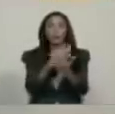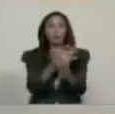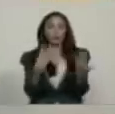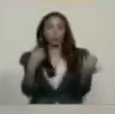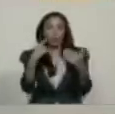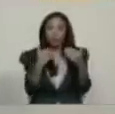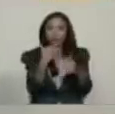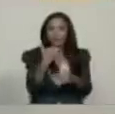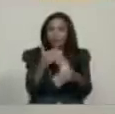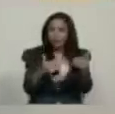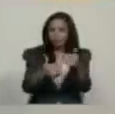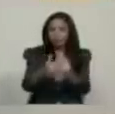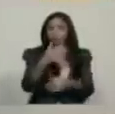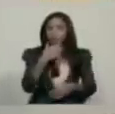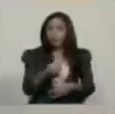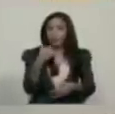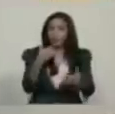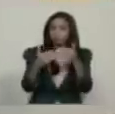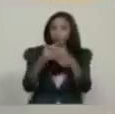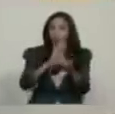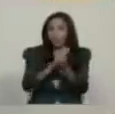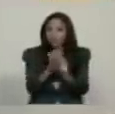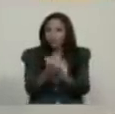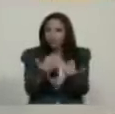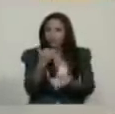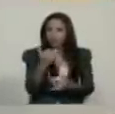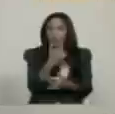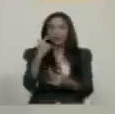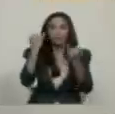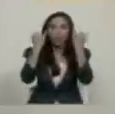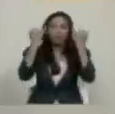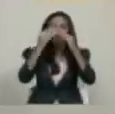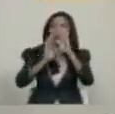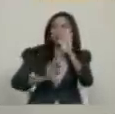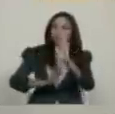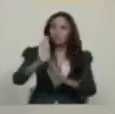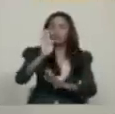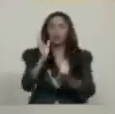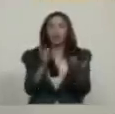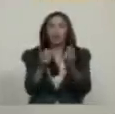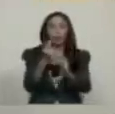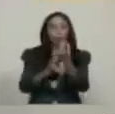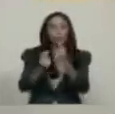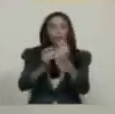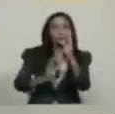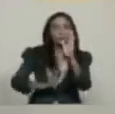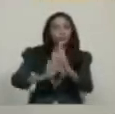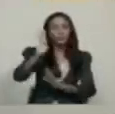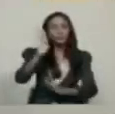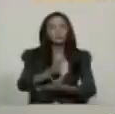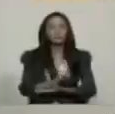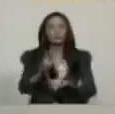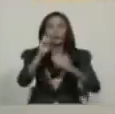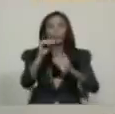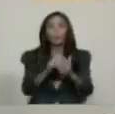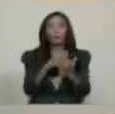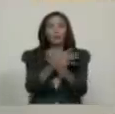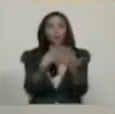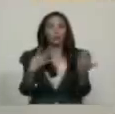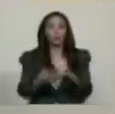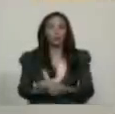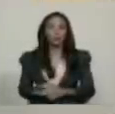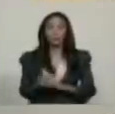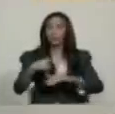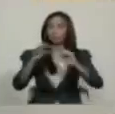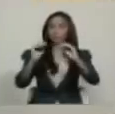se anuncia en el año del crecimiento y la prosperidad económica de Venezuela. 2019,